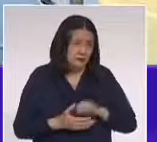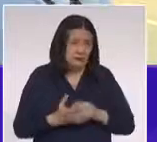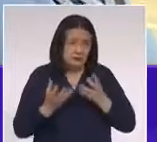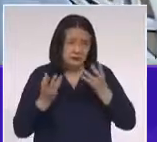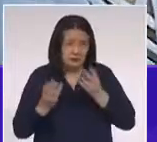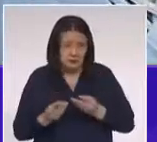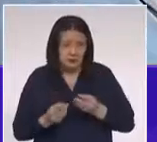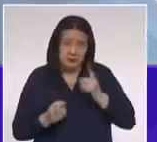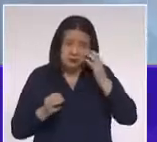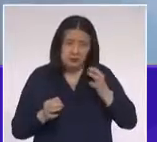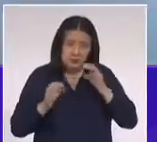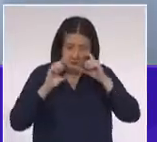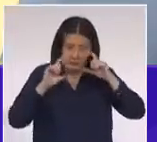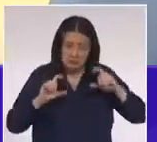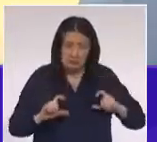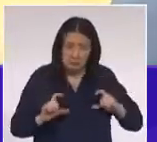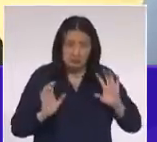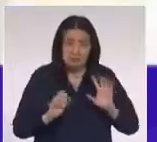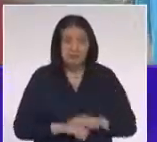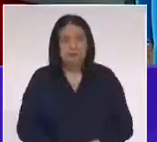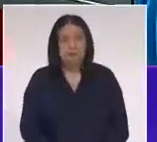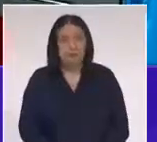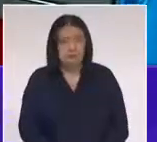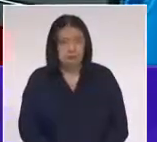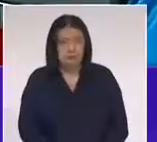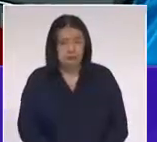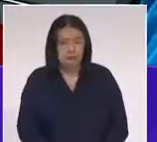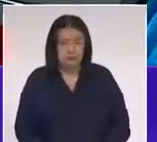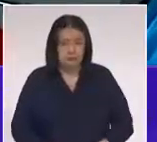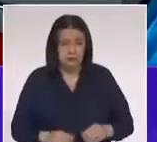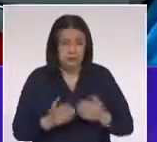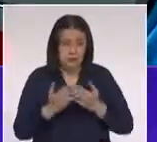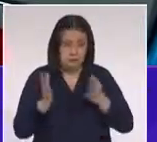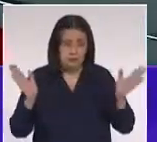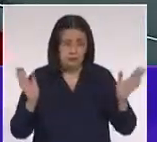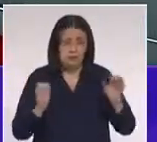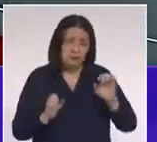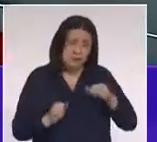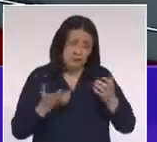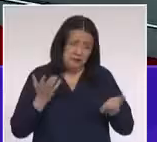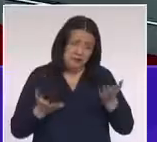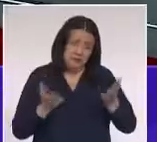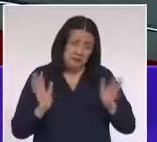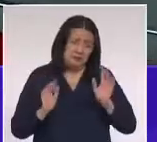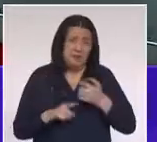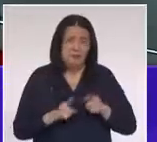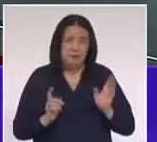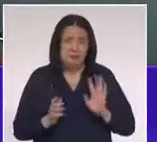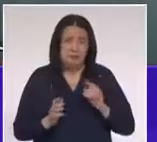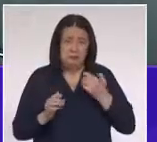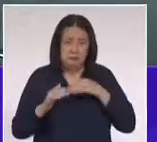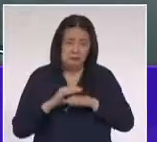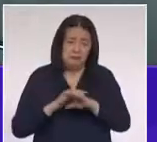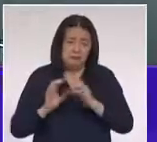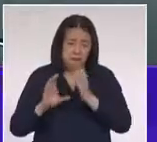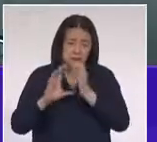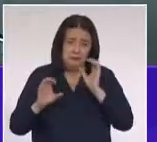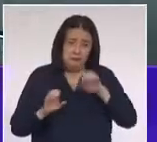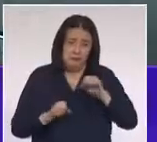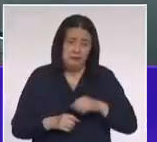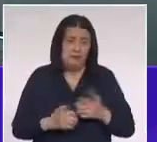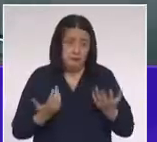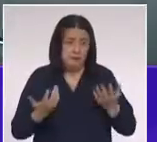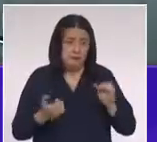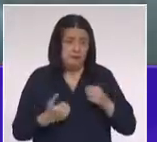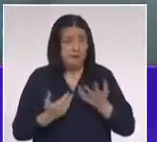pocas, decidieron retirárselas. En espacios abiertos tal vez la deje de usar, pero en espacios cerrados tengo que usarla. En